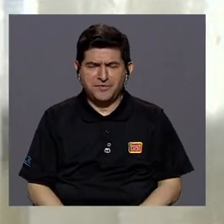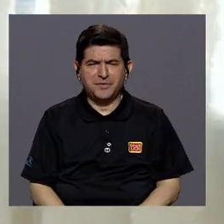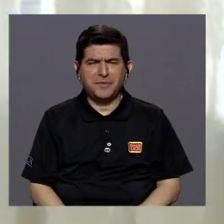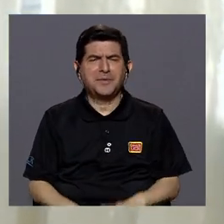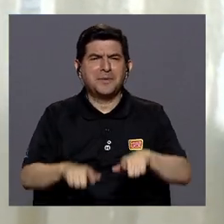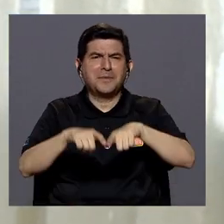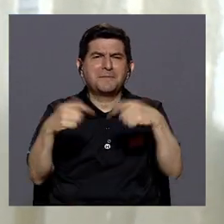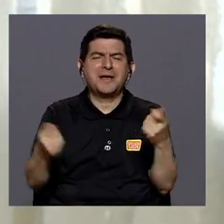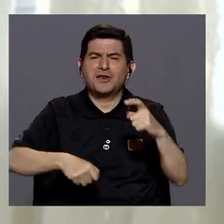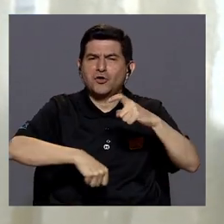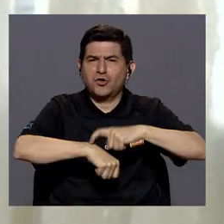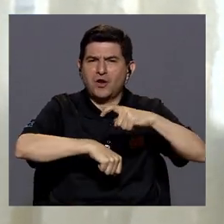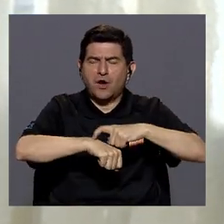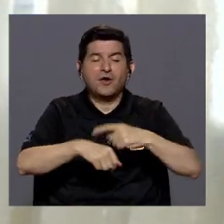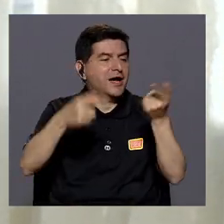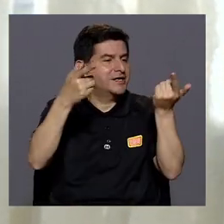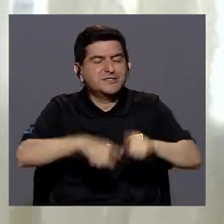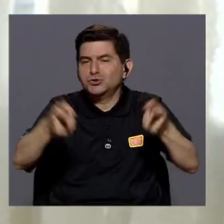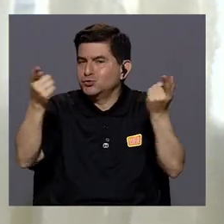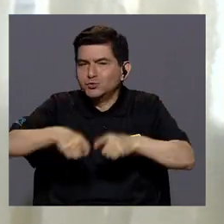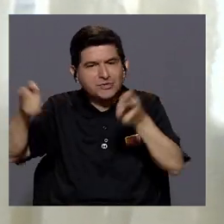era un periódico de sucesos.